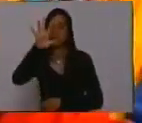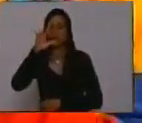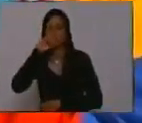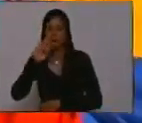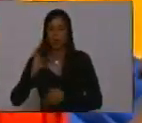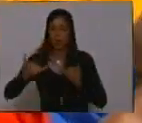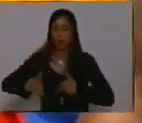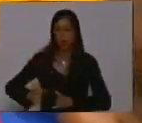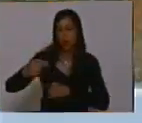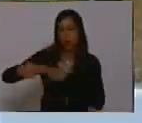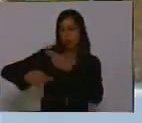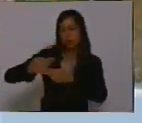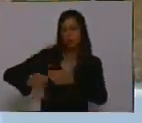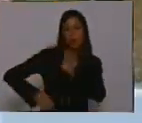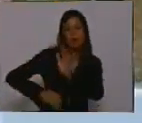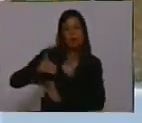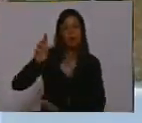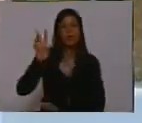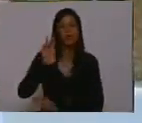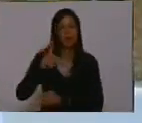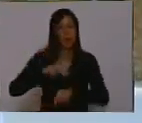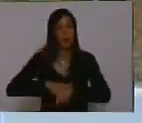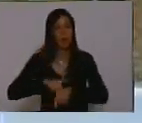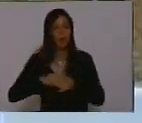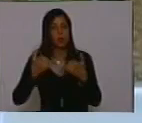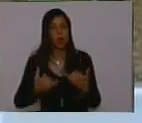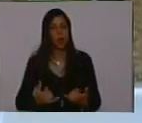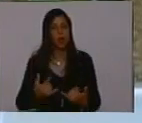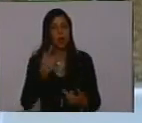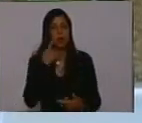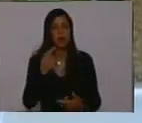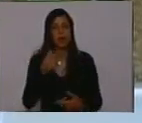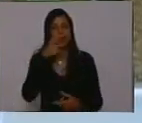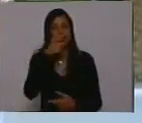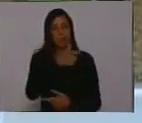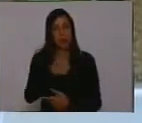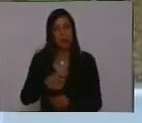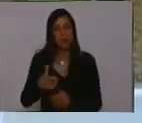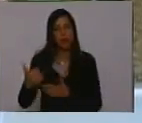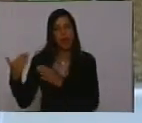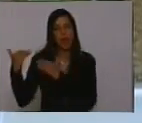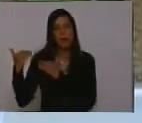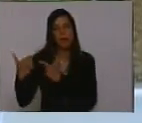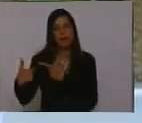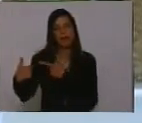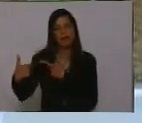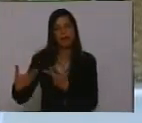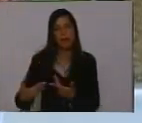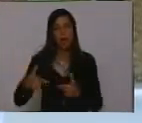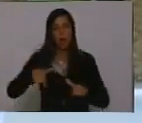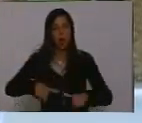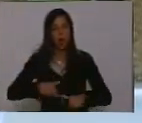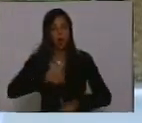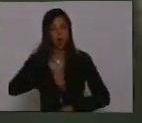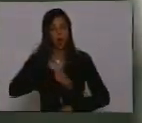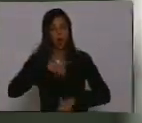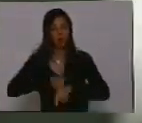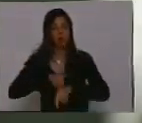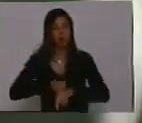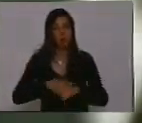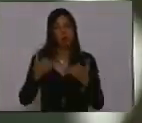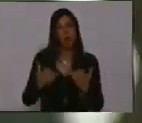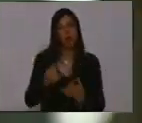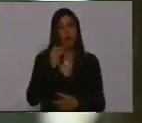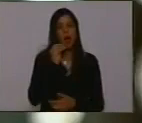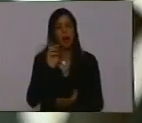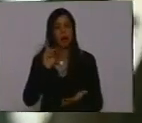hijos. Pero en este momento estamos obligados a construirle a nuestro pueblo la esperanza. Es hoy, nuestro tiempo es ahora.